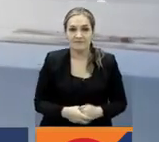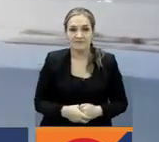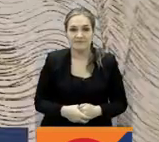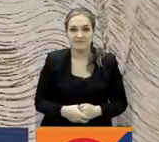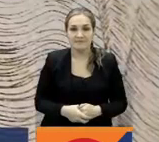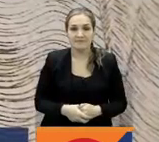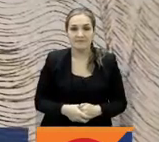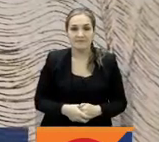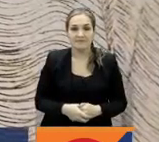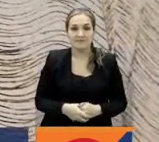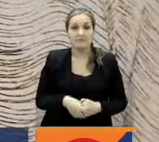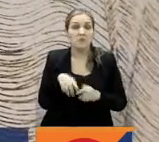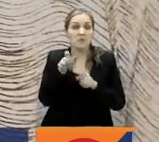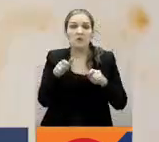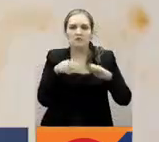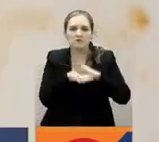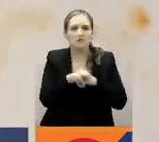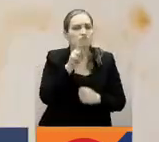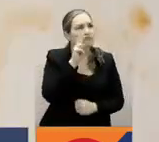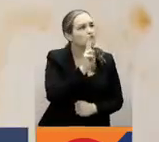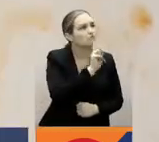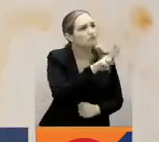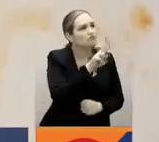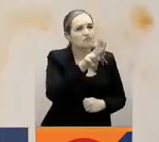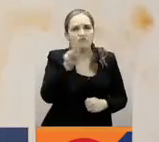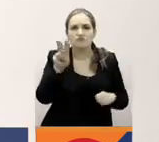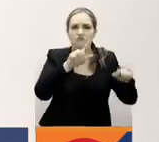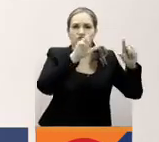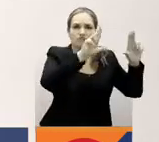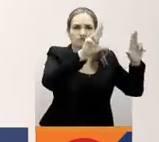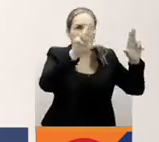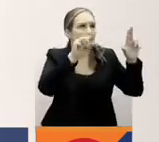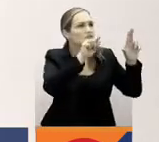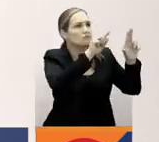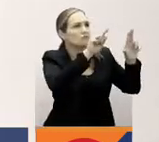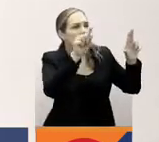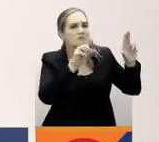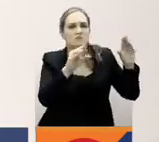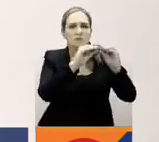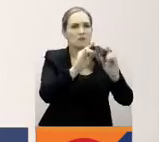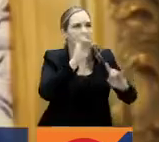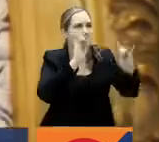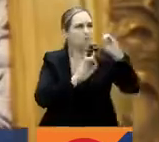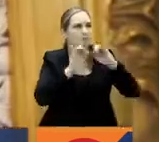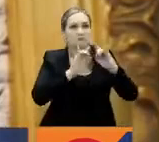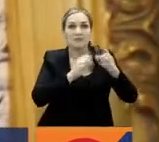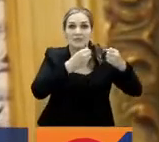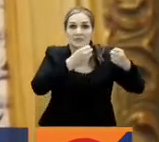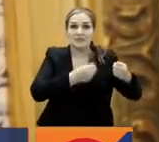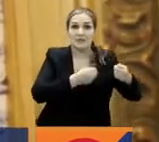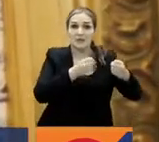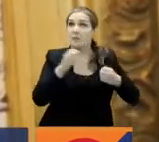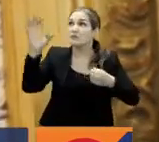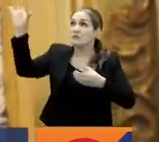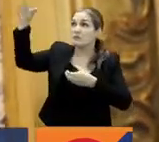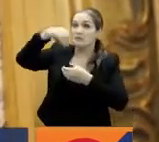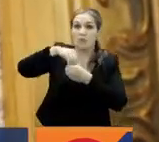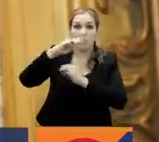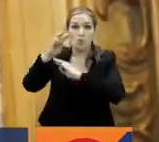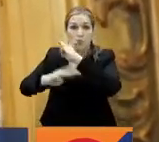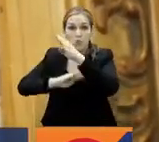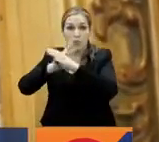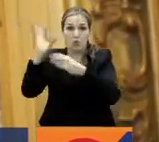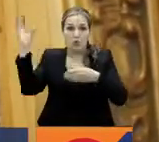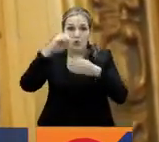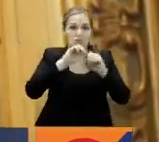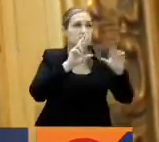El público podrá recorrer las exhibiciones de galerías locales que a su vez se convierten en anfitrionas de galerías del mundo.